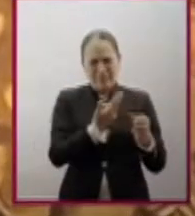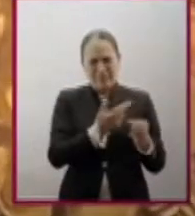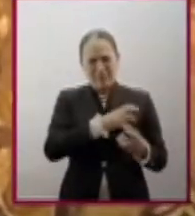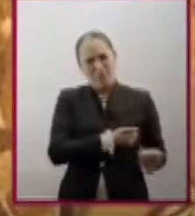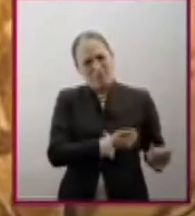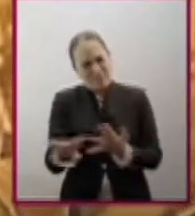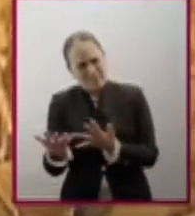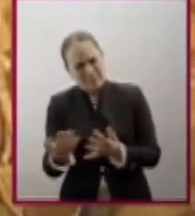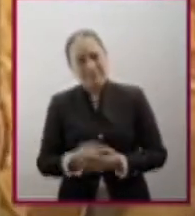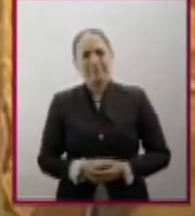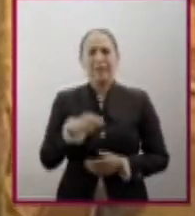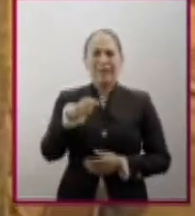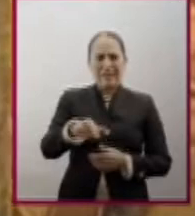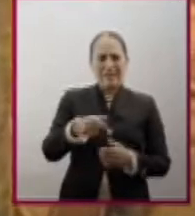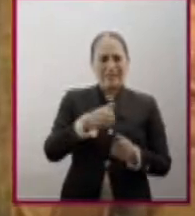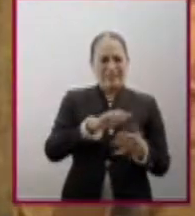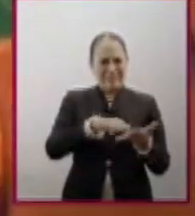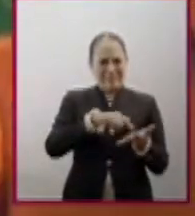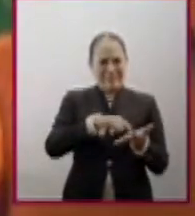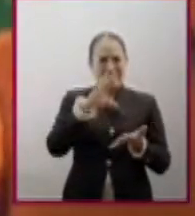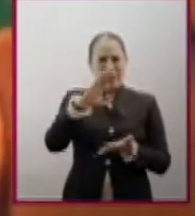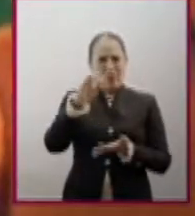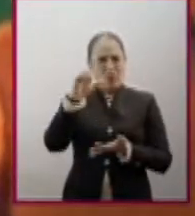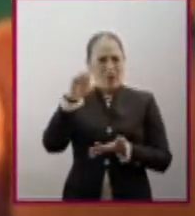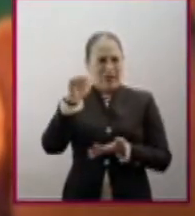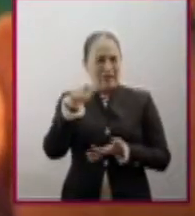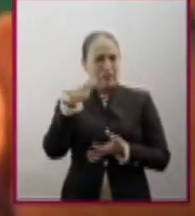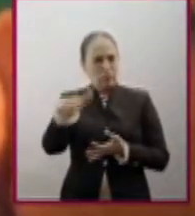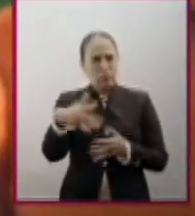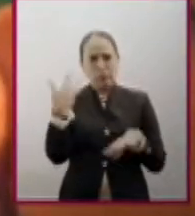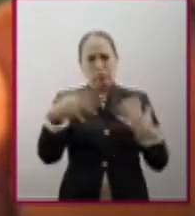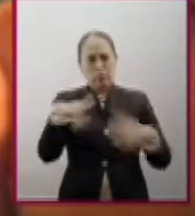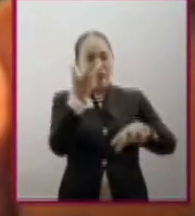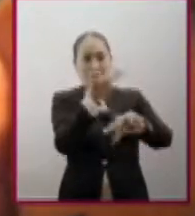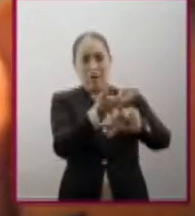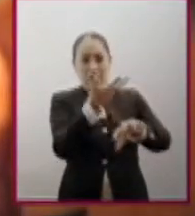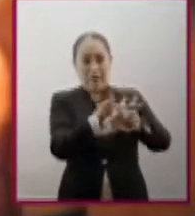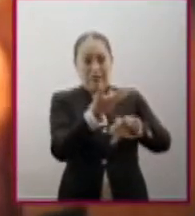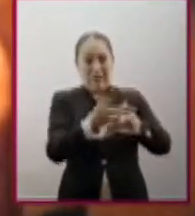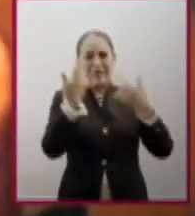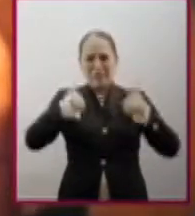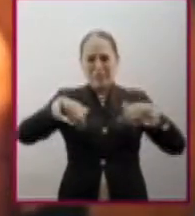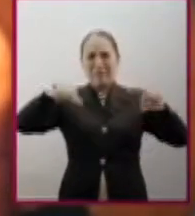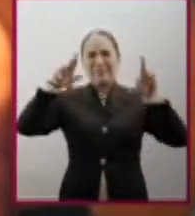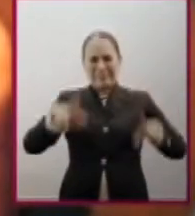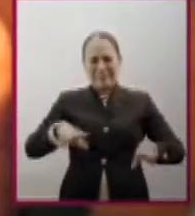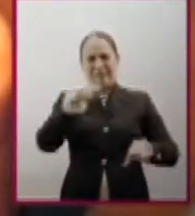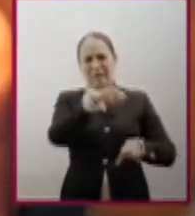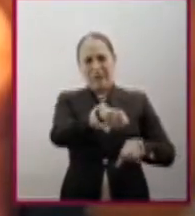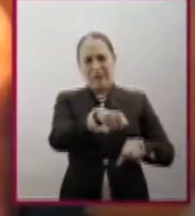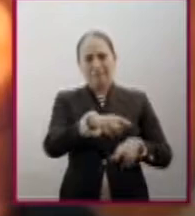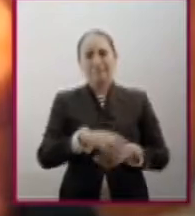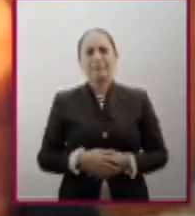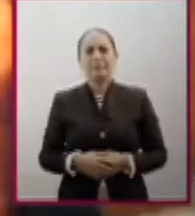La bebida de la cola se convirtió en el símbolo de la americanización del mundo dominado por el bloque capitalista.